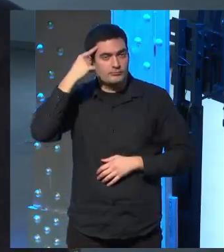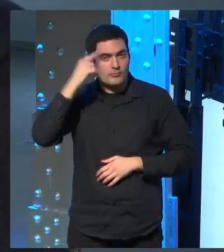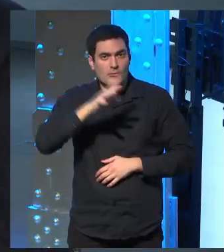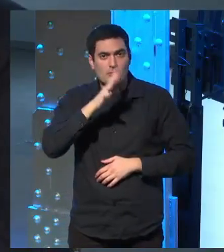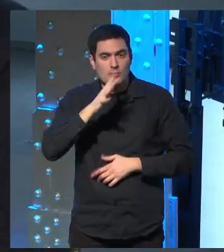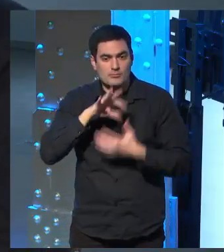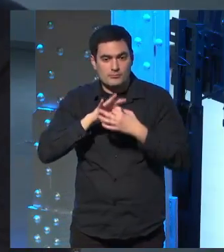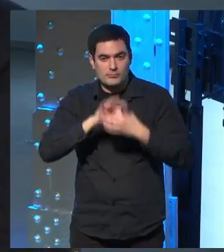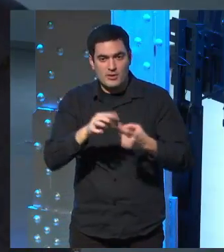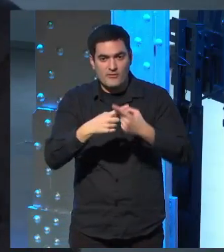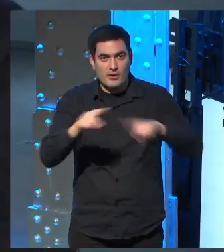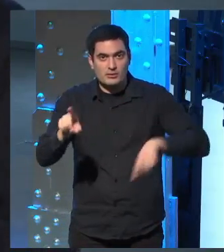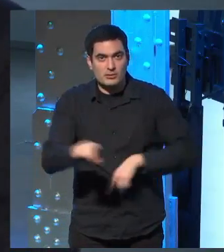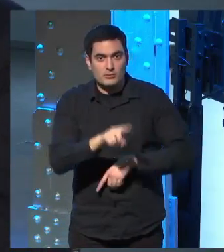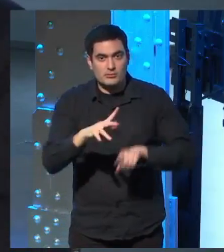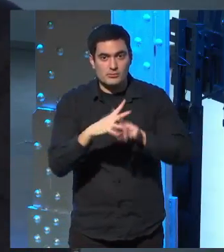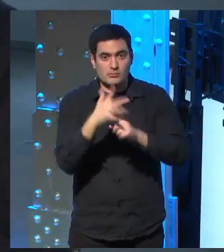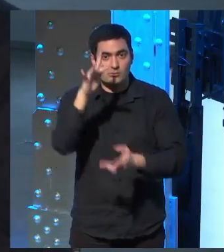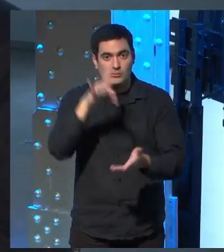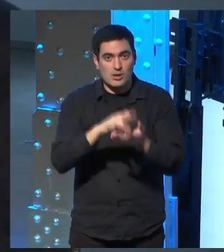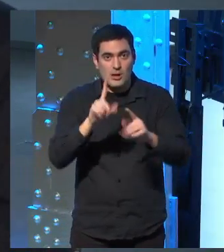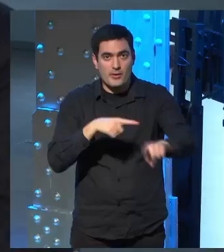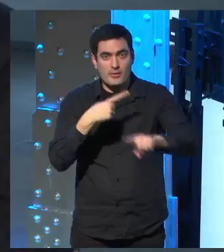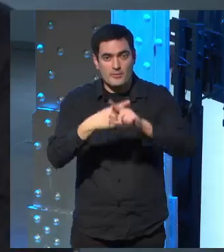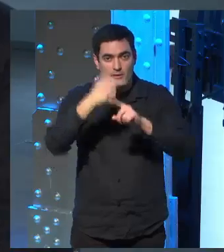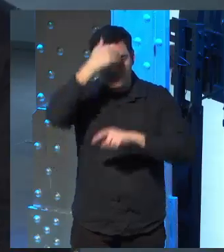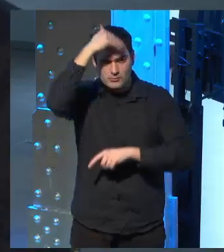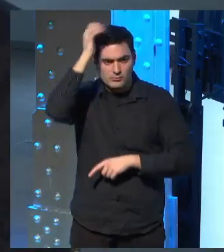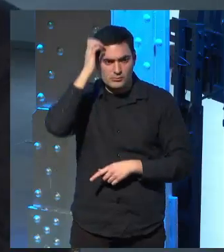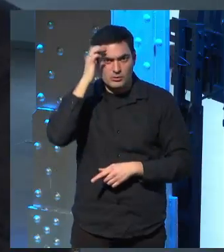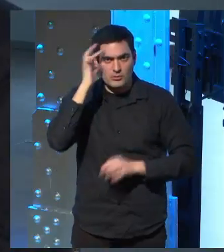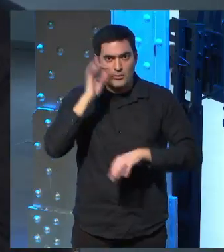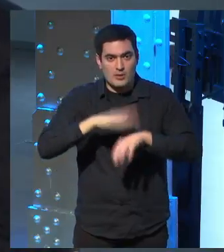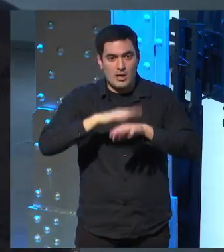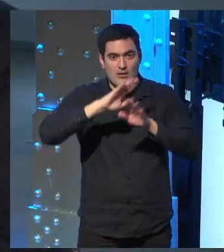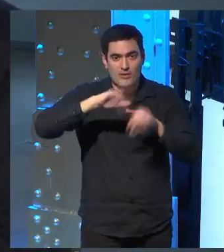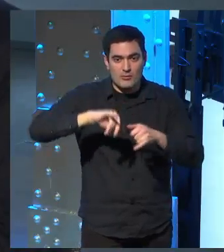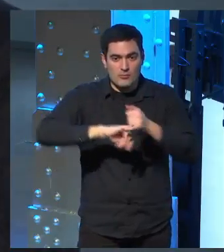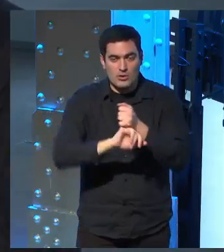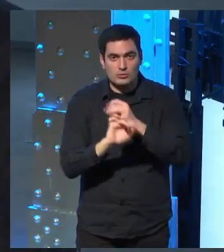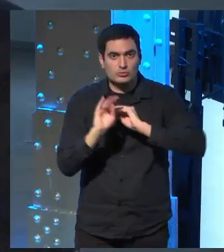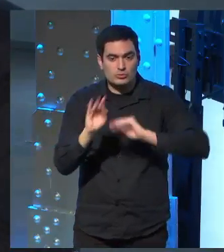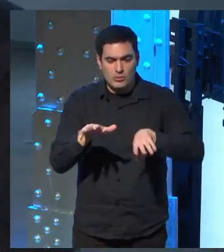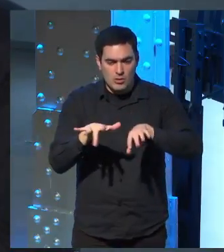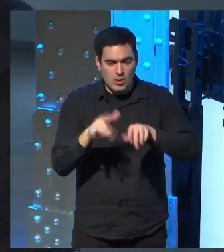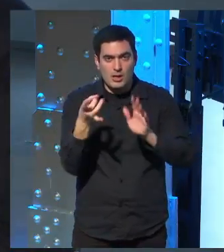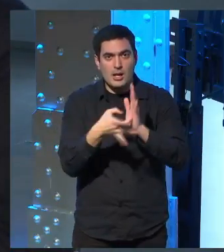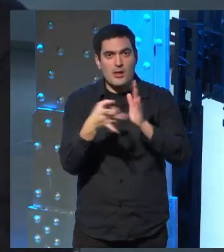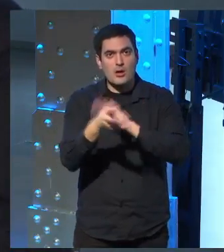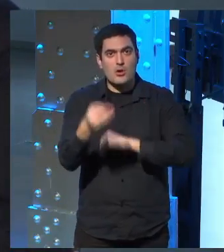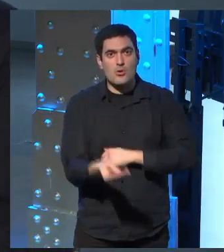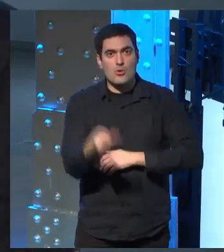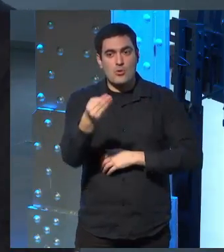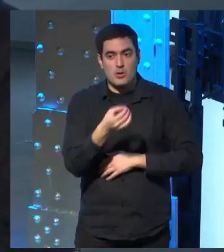establecer una diferencia, ¿no? En este caso, además, en Bartók era muy obvio, él vislumbraba al final, su mujer era una muy buena pianista, y